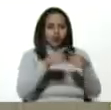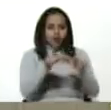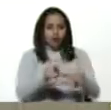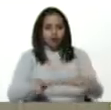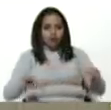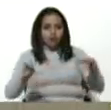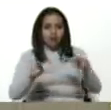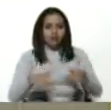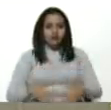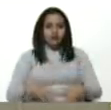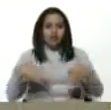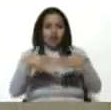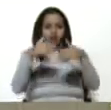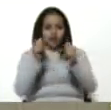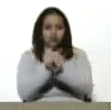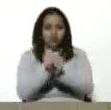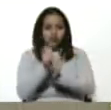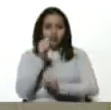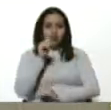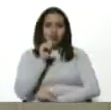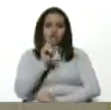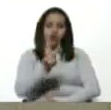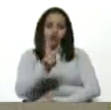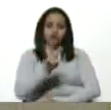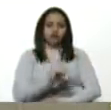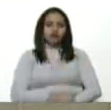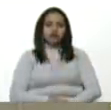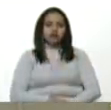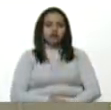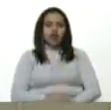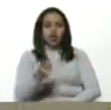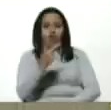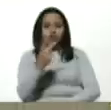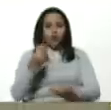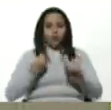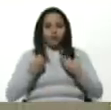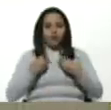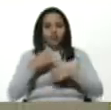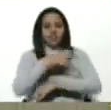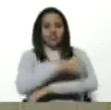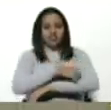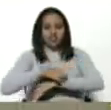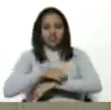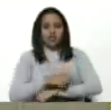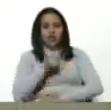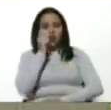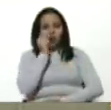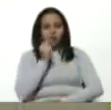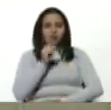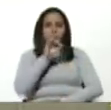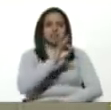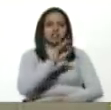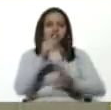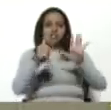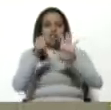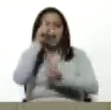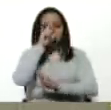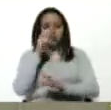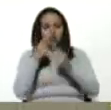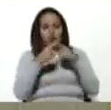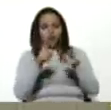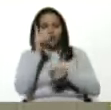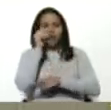estado Anzoátegui, con 2 casos, ambos del Tigre, un hombre de 36 años y un hombre de 57